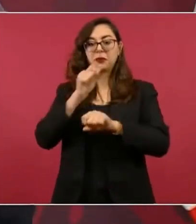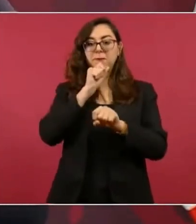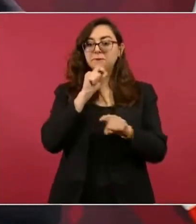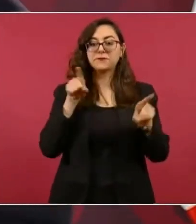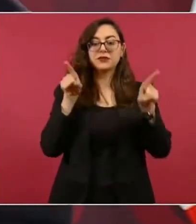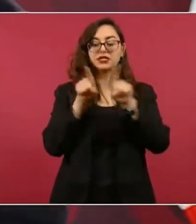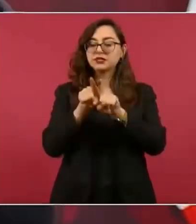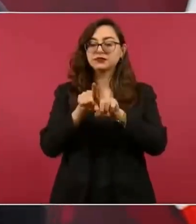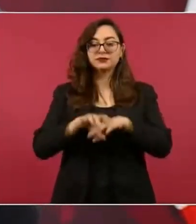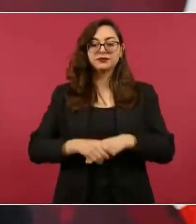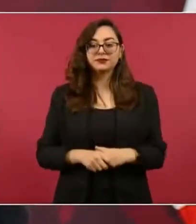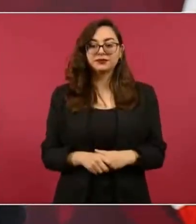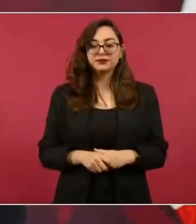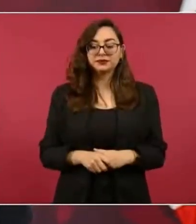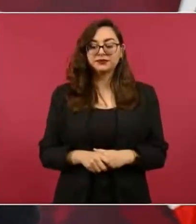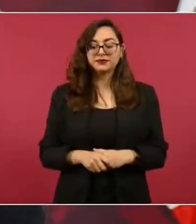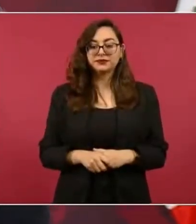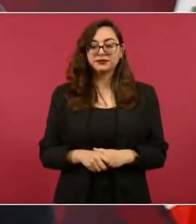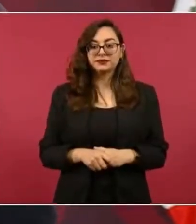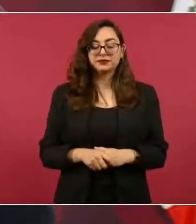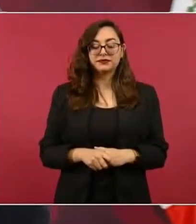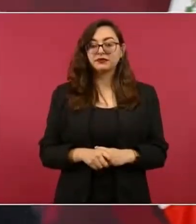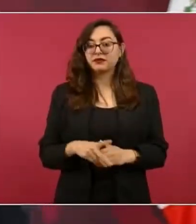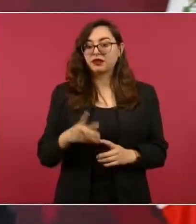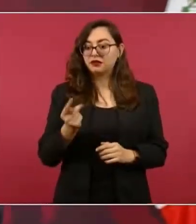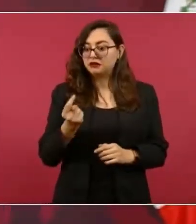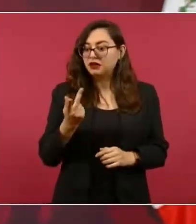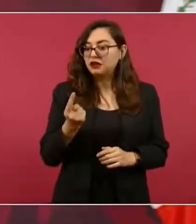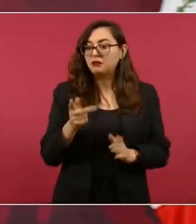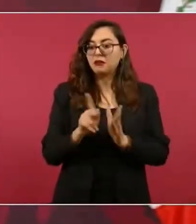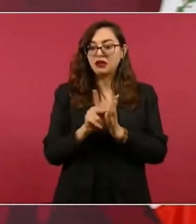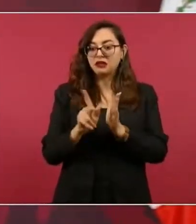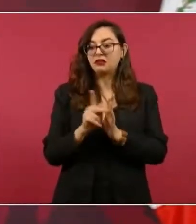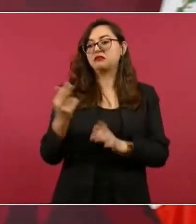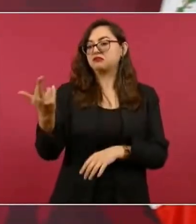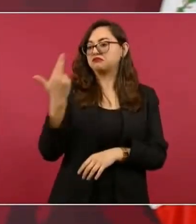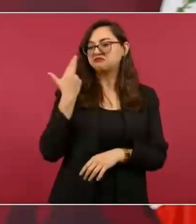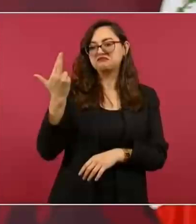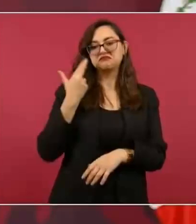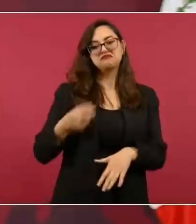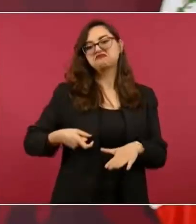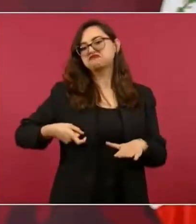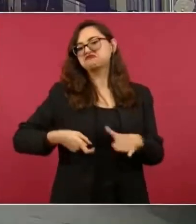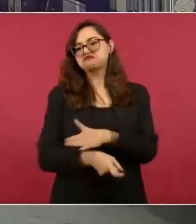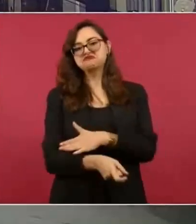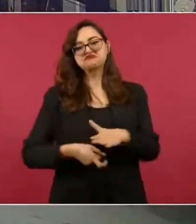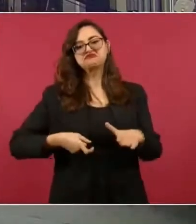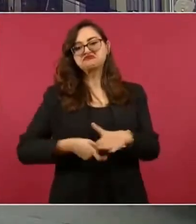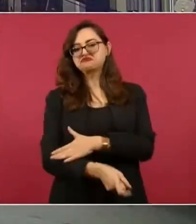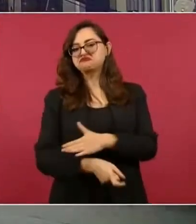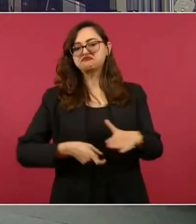en donde los medios están absolutamente